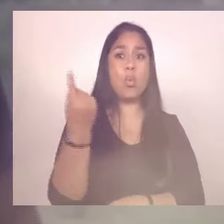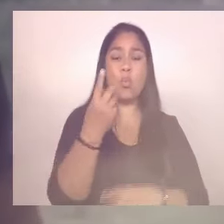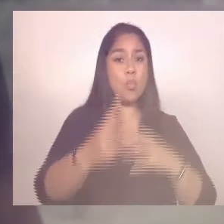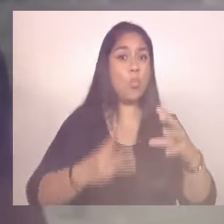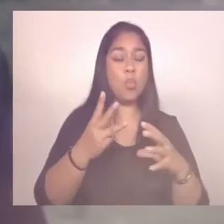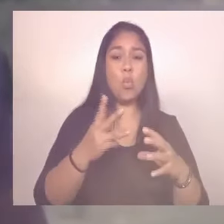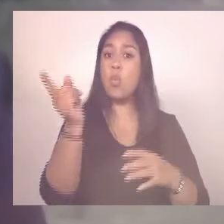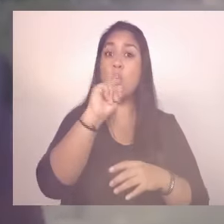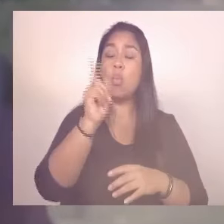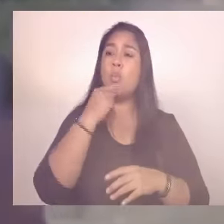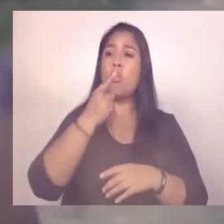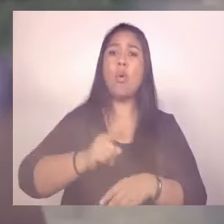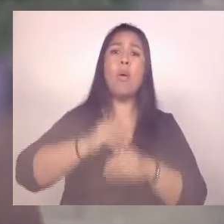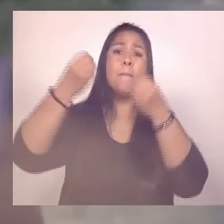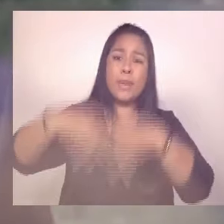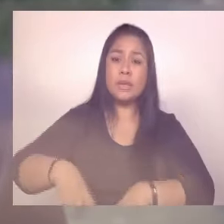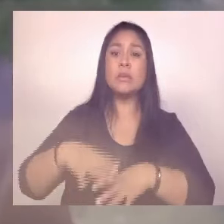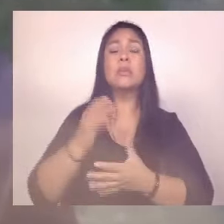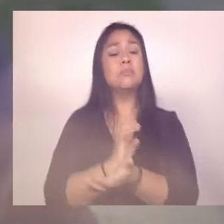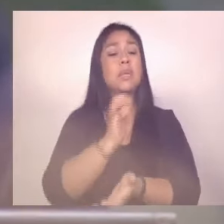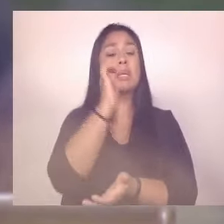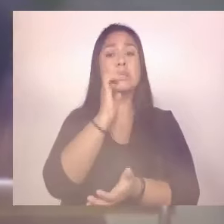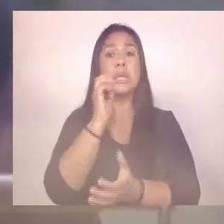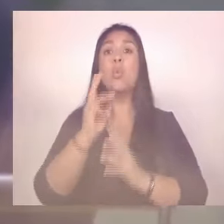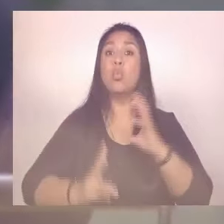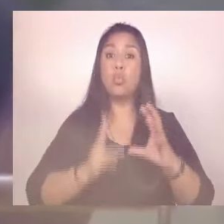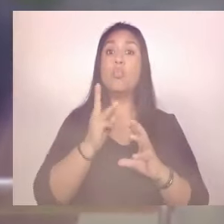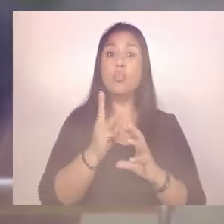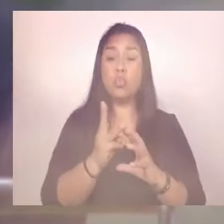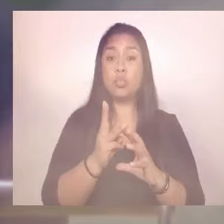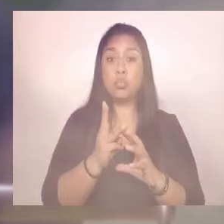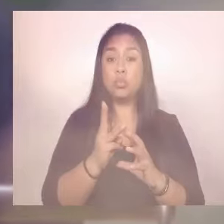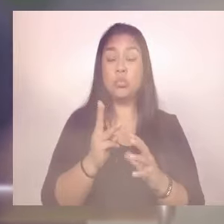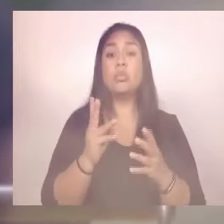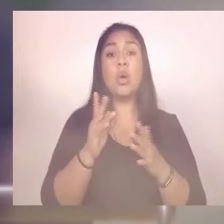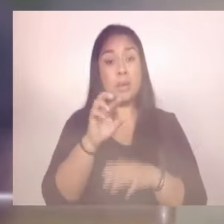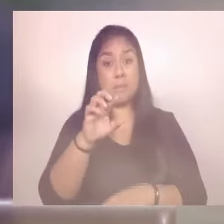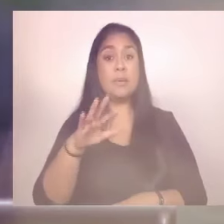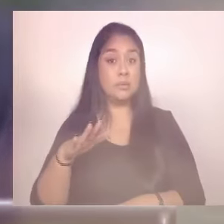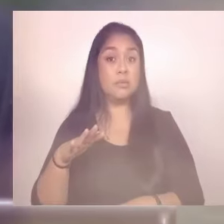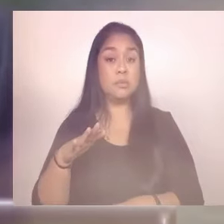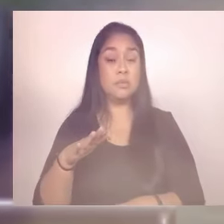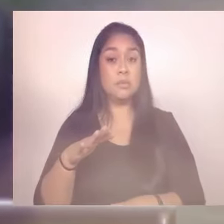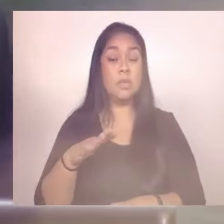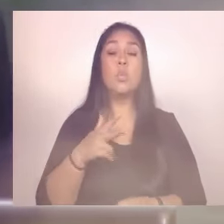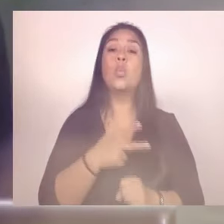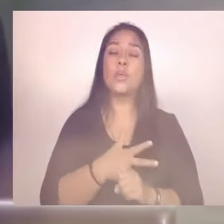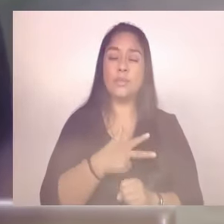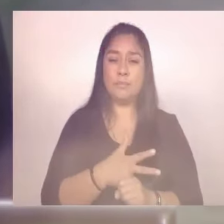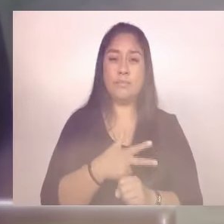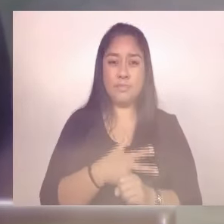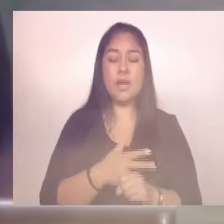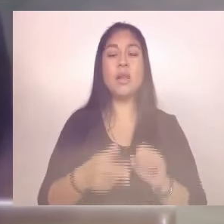No debemos abandonar la esperanza de un mundo sin guerra, de un futuro en paz.